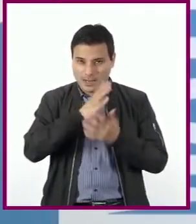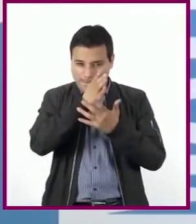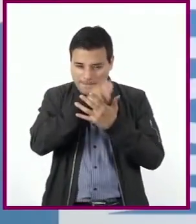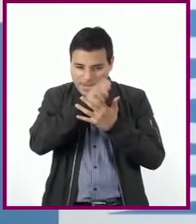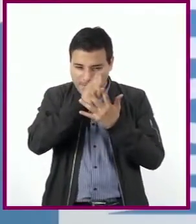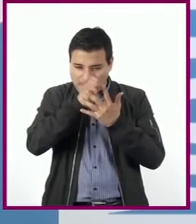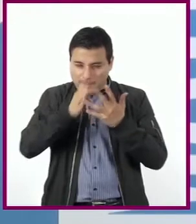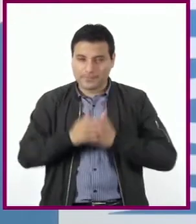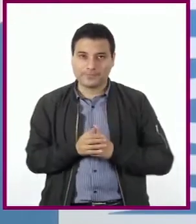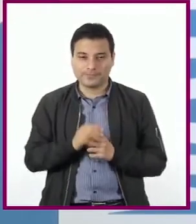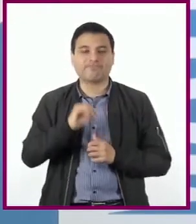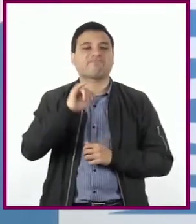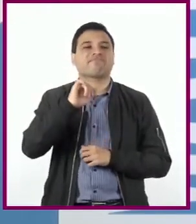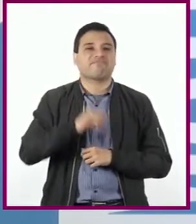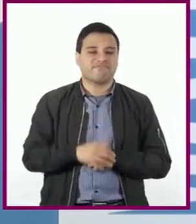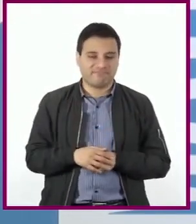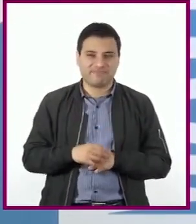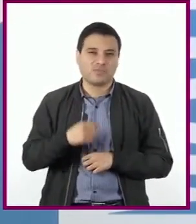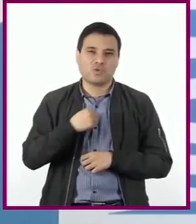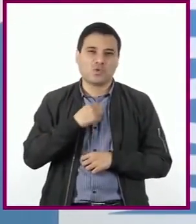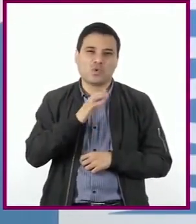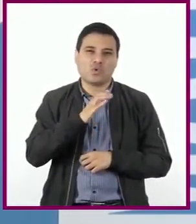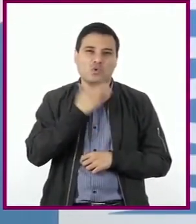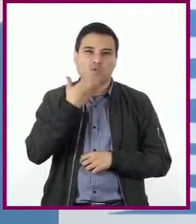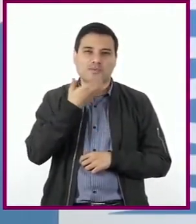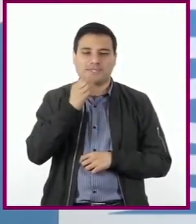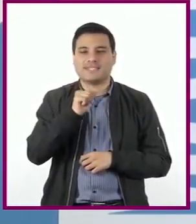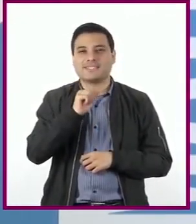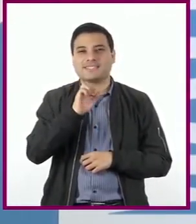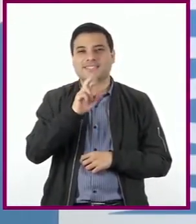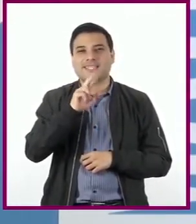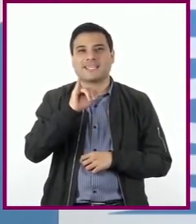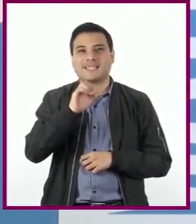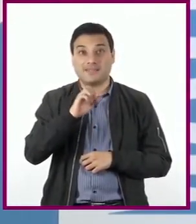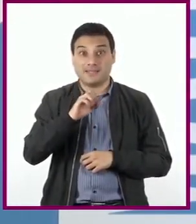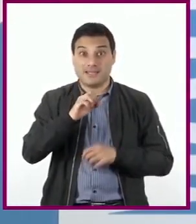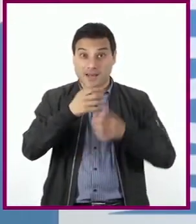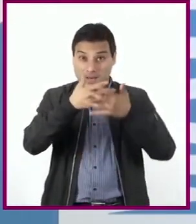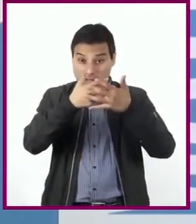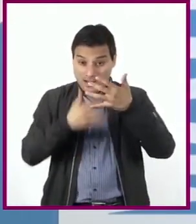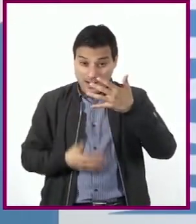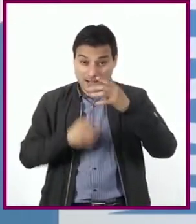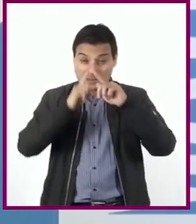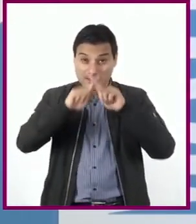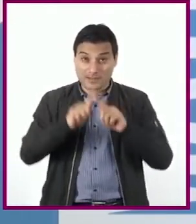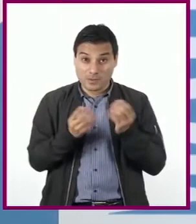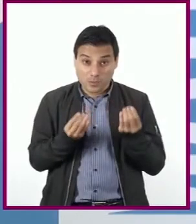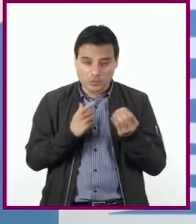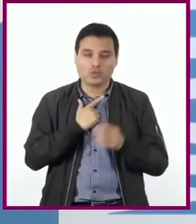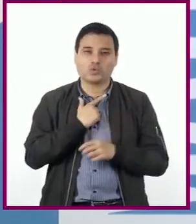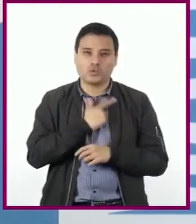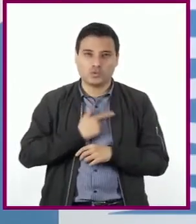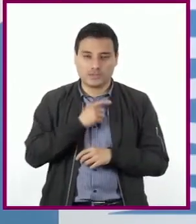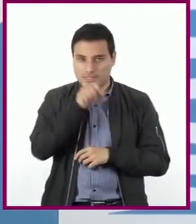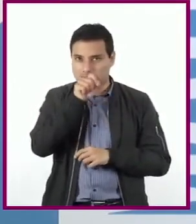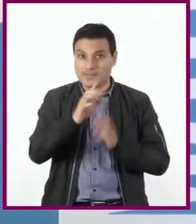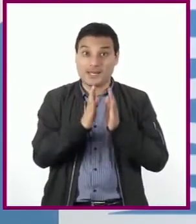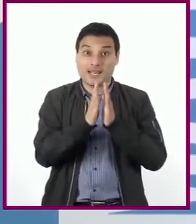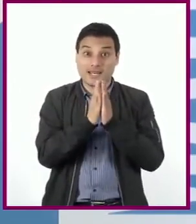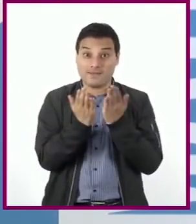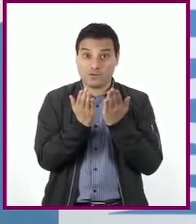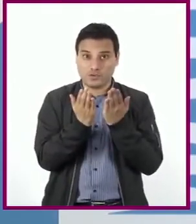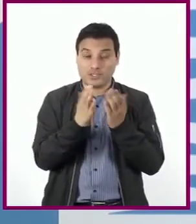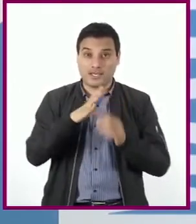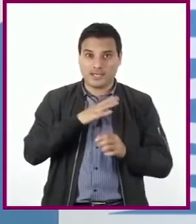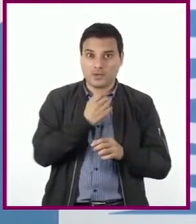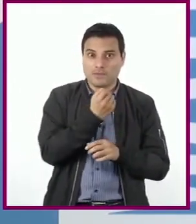Cierto. En lo personal, me gustan las series con muchos capítulos y los libros que tienen varias entregas. Vamos